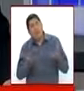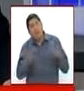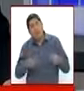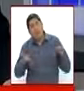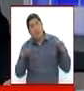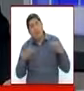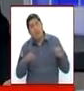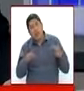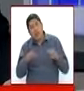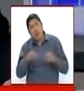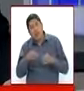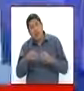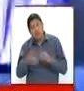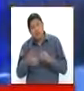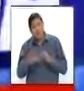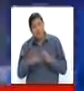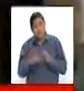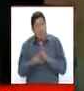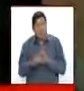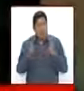fiestas clandestinas.